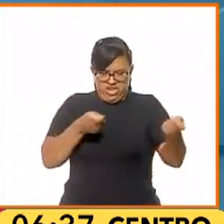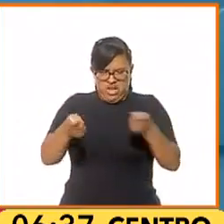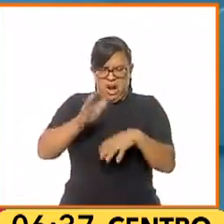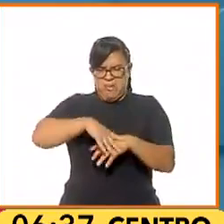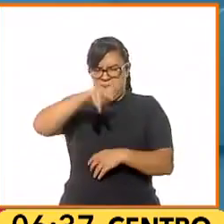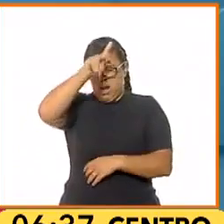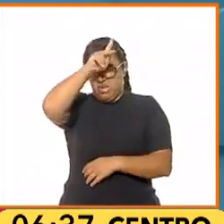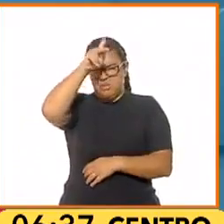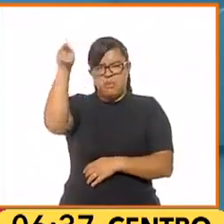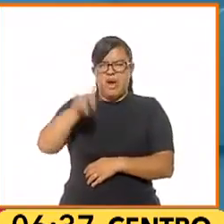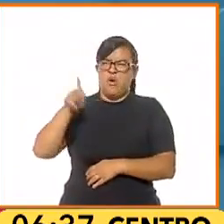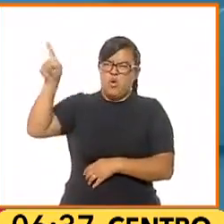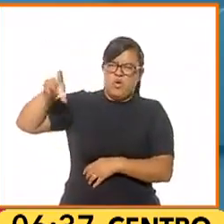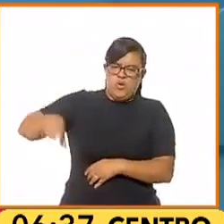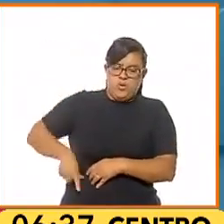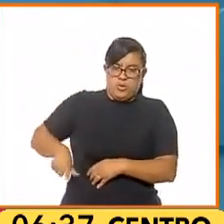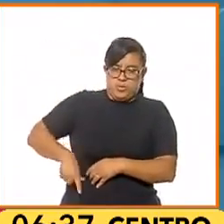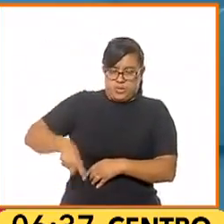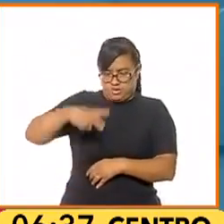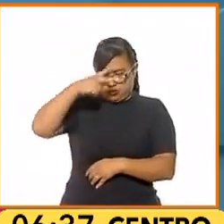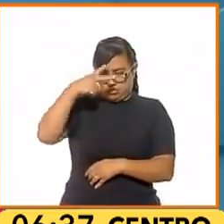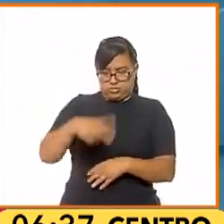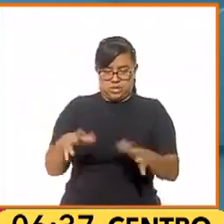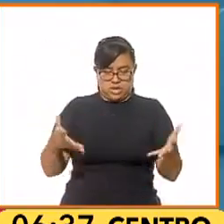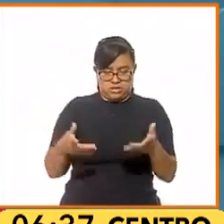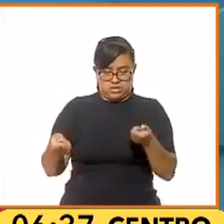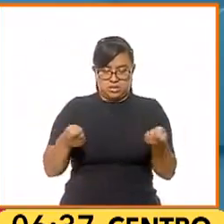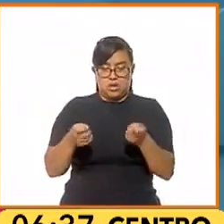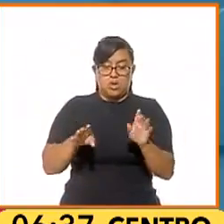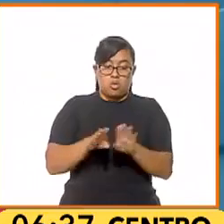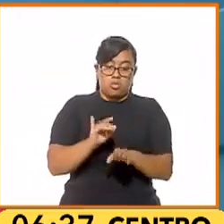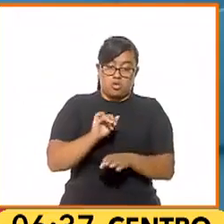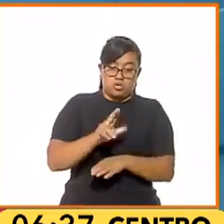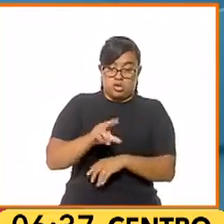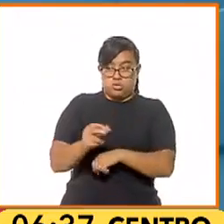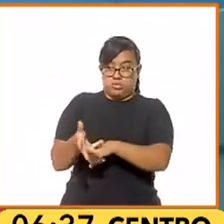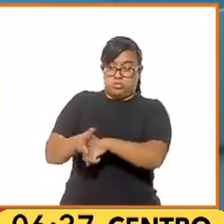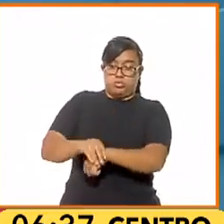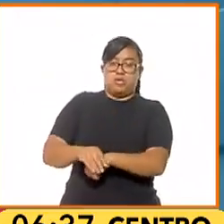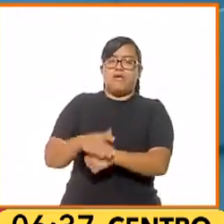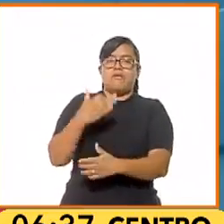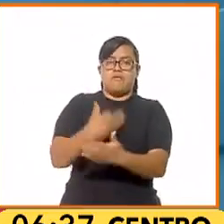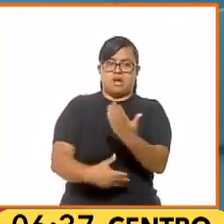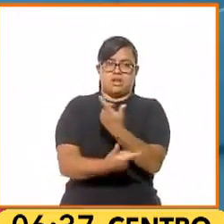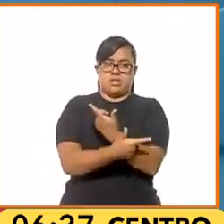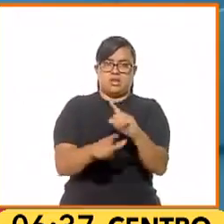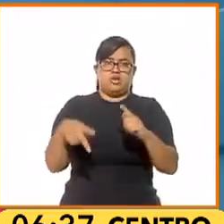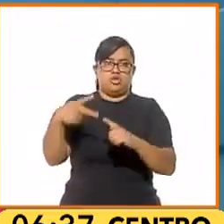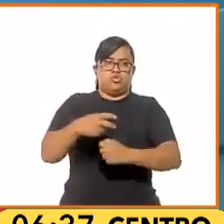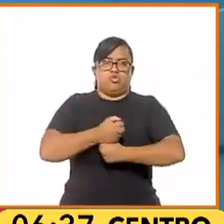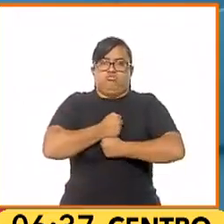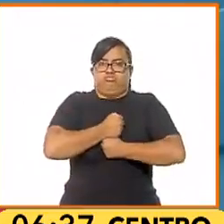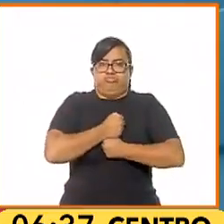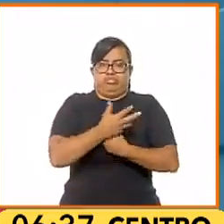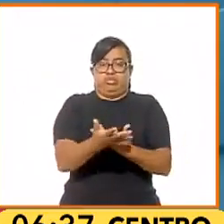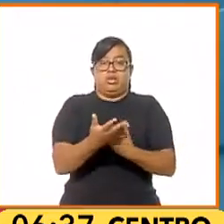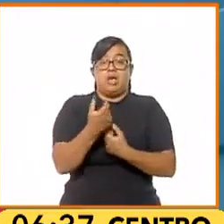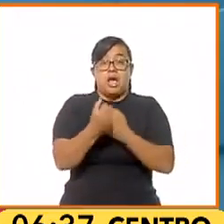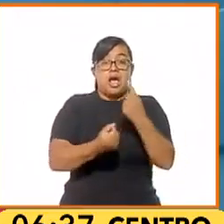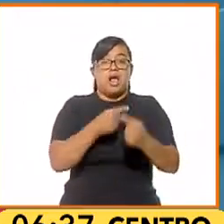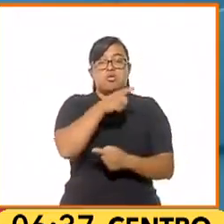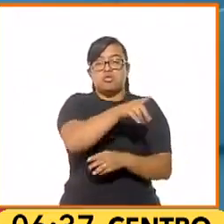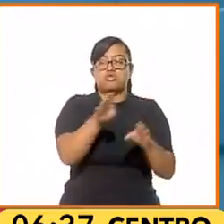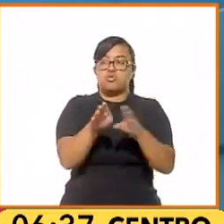extremo por parte del gobierno mexicano sobre las concesiones, atentando a la libertad de expresión, incluso han acusado de